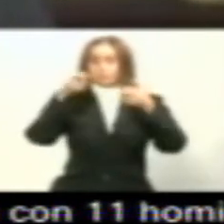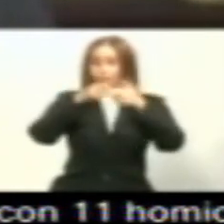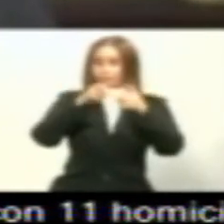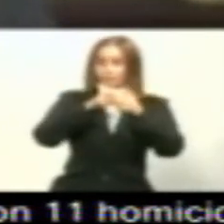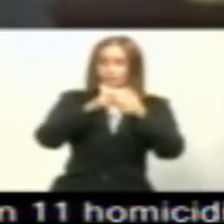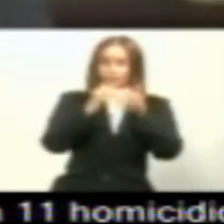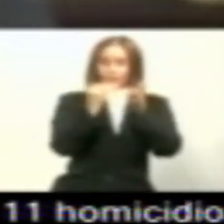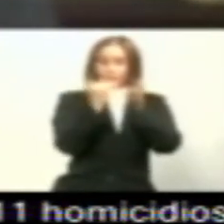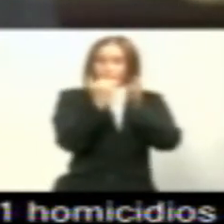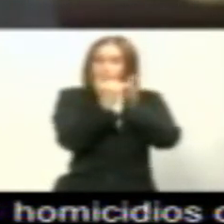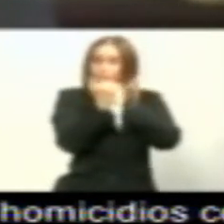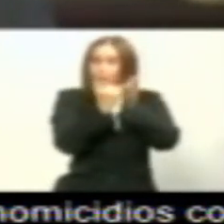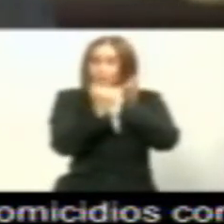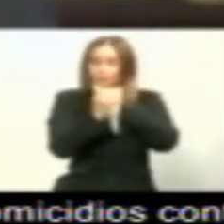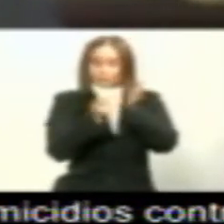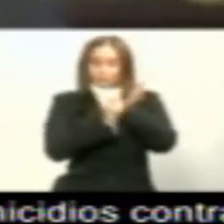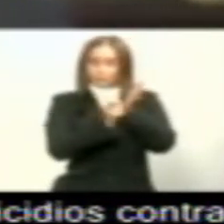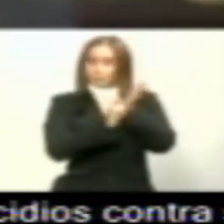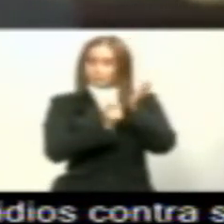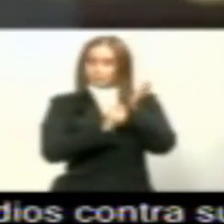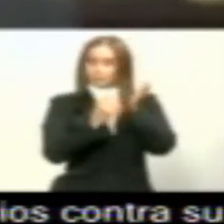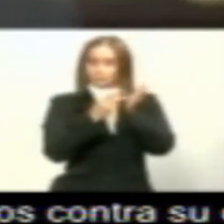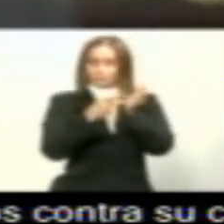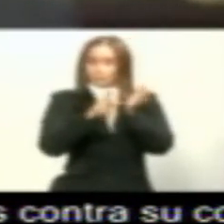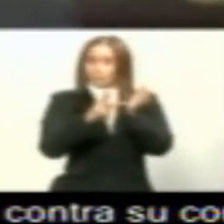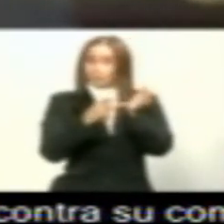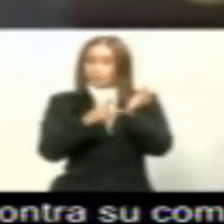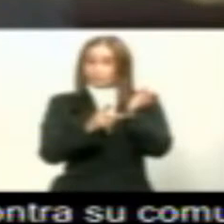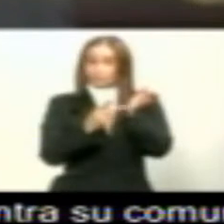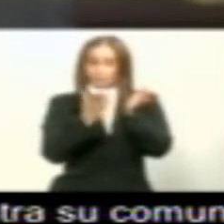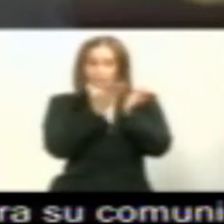Una nominilla que en el caso de